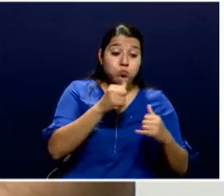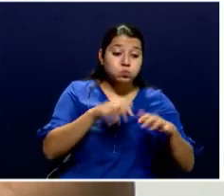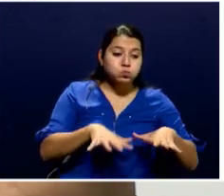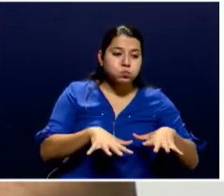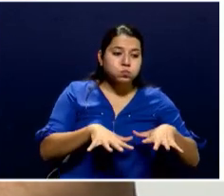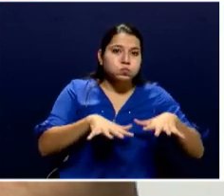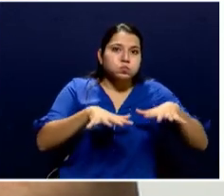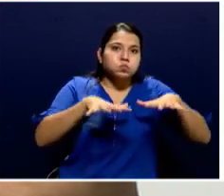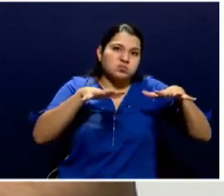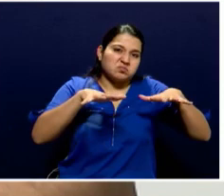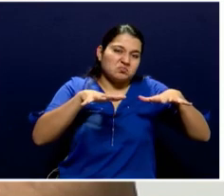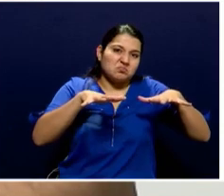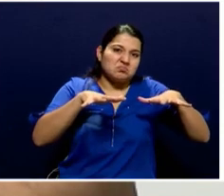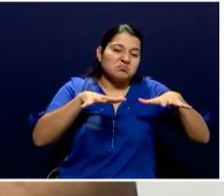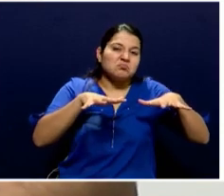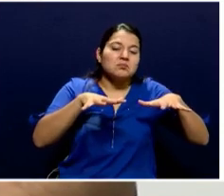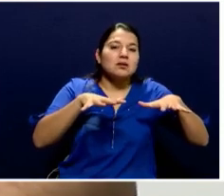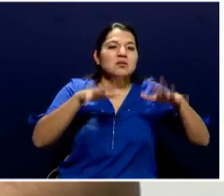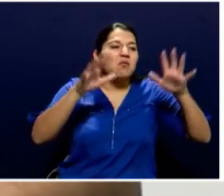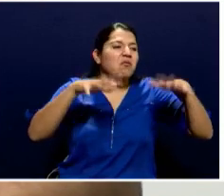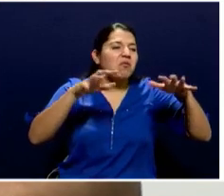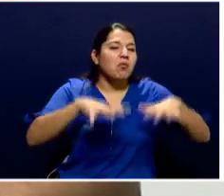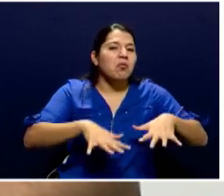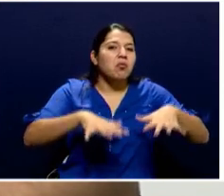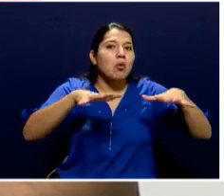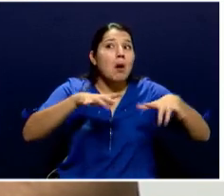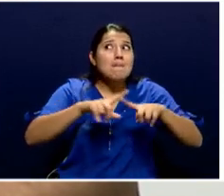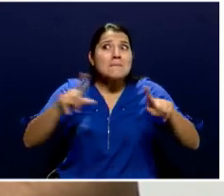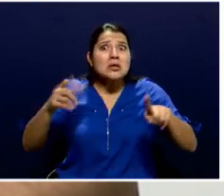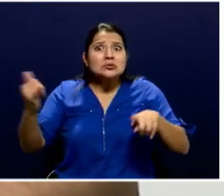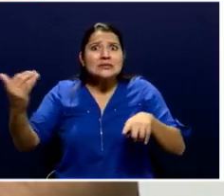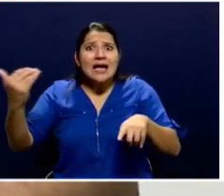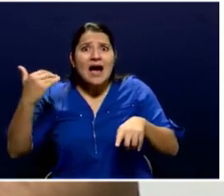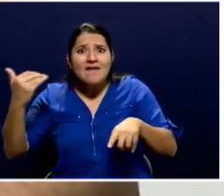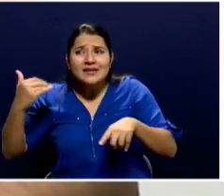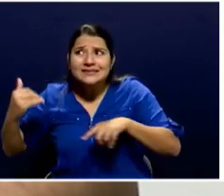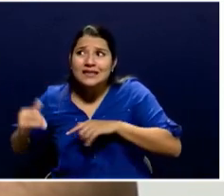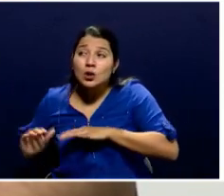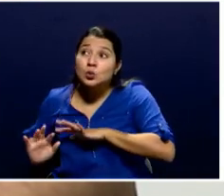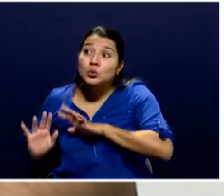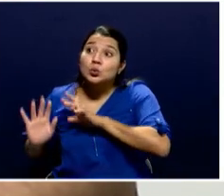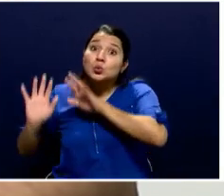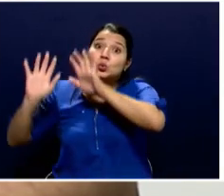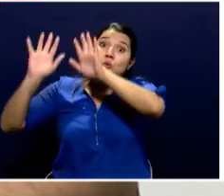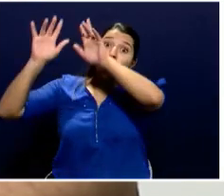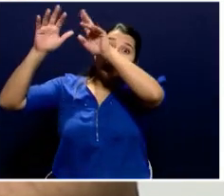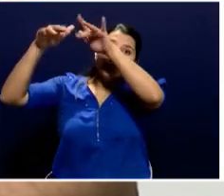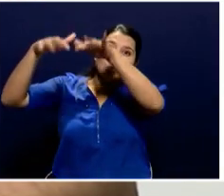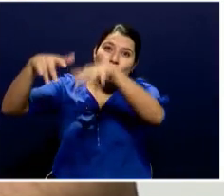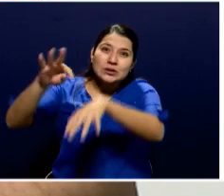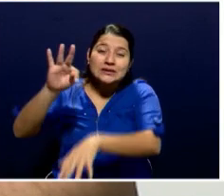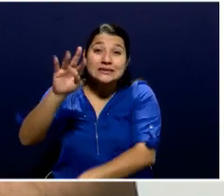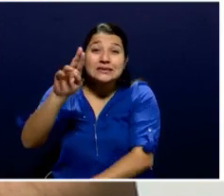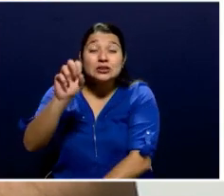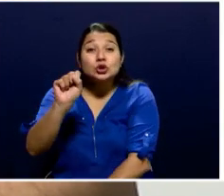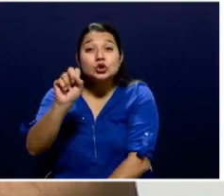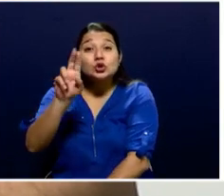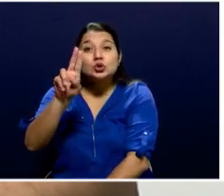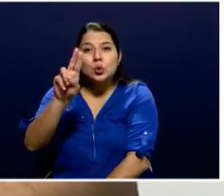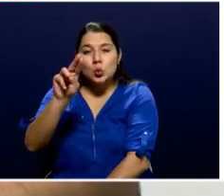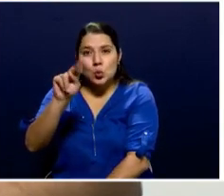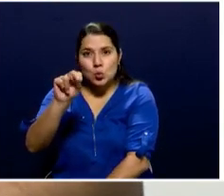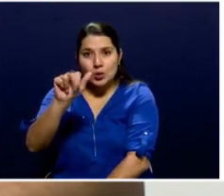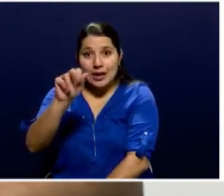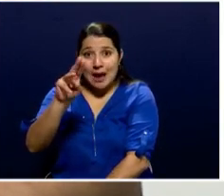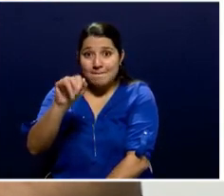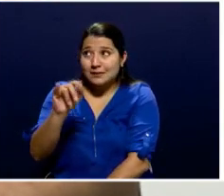con el tsunami no le dio tiempo de prepararse, no le dio tiempo de subir a las montañas y llegó la ola